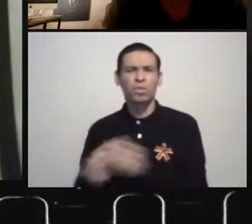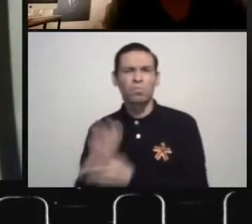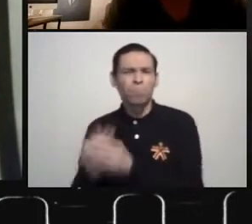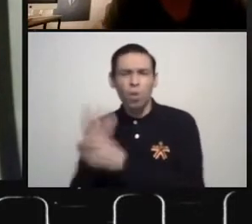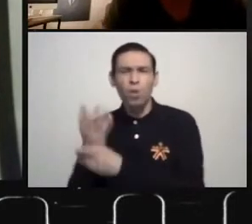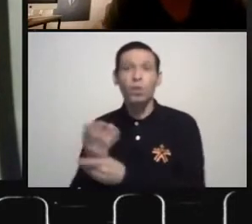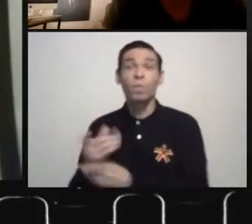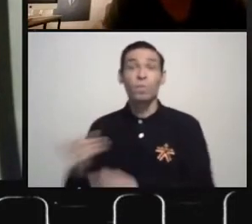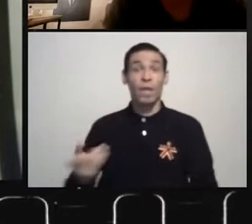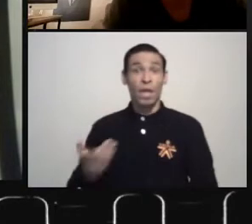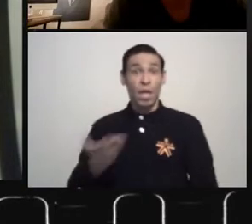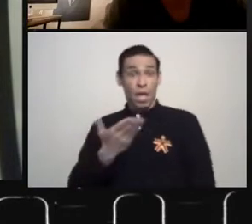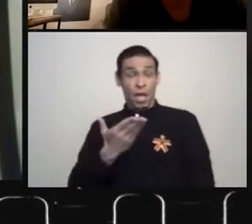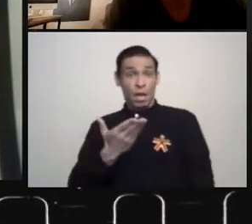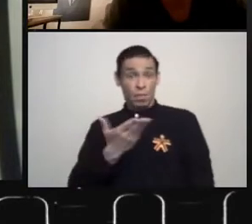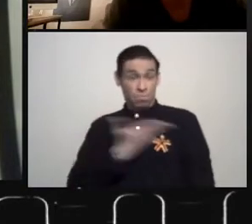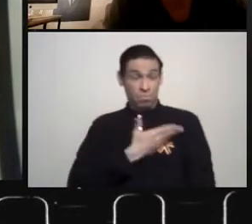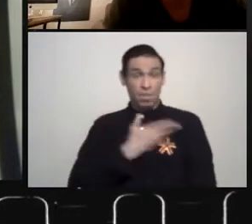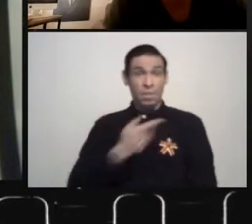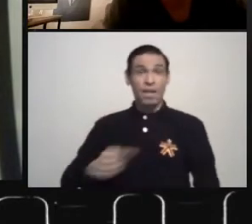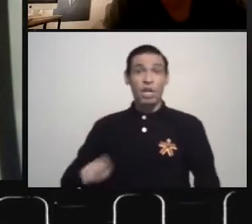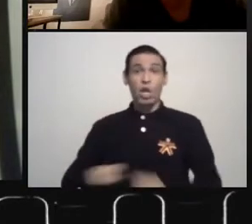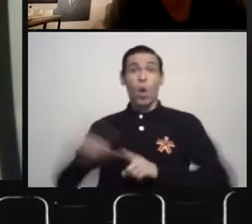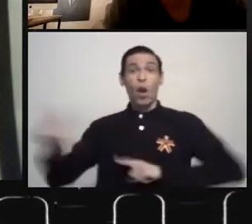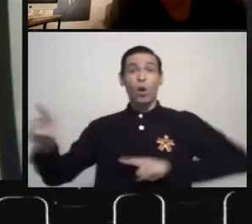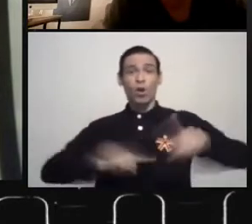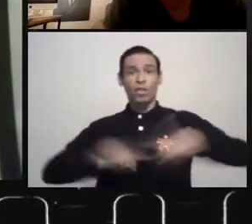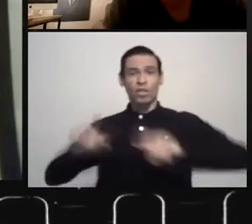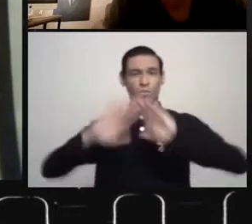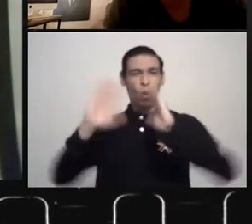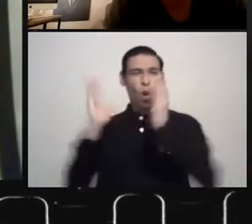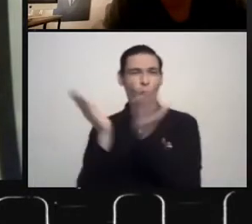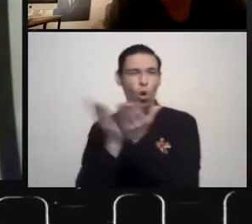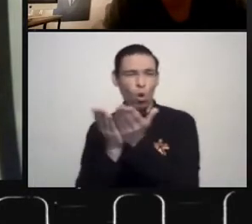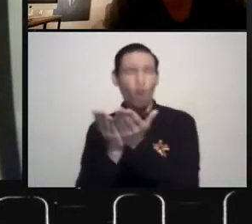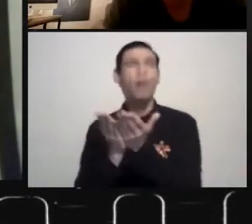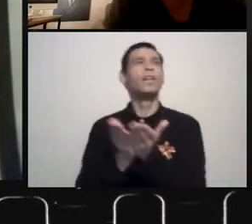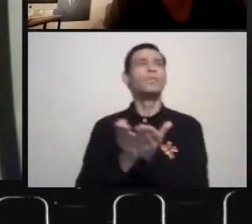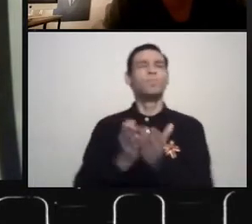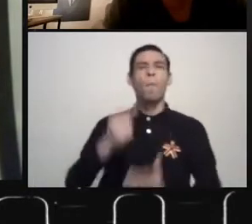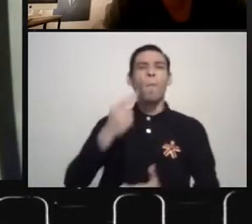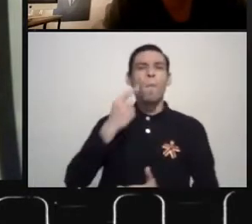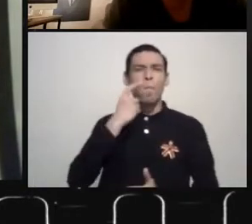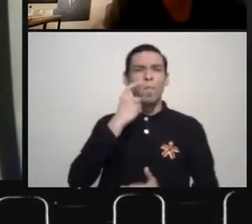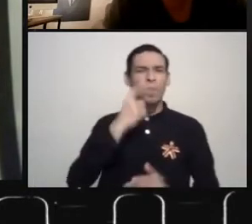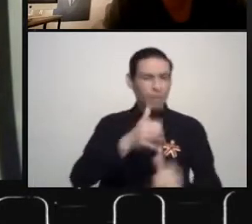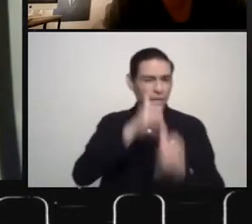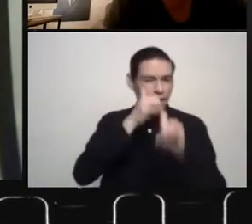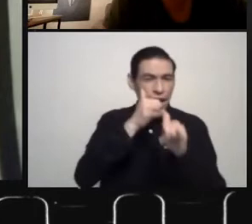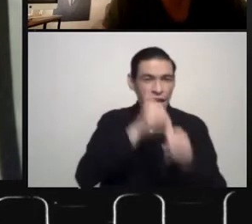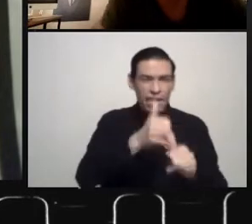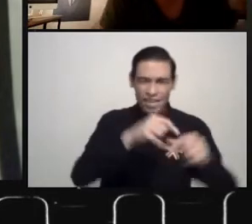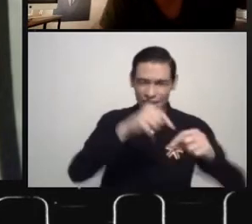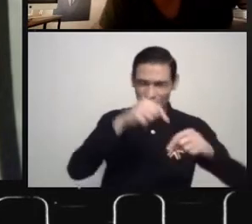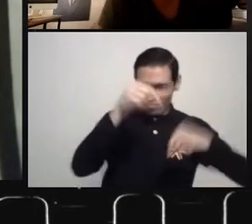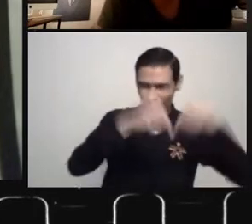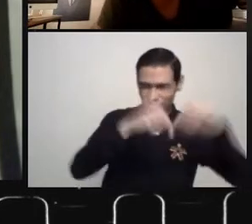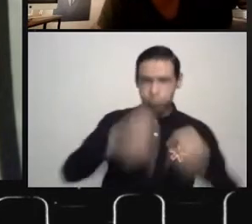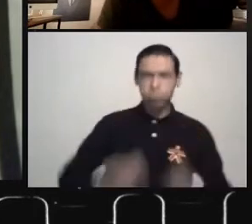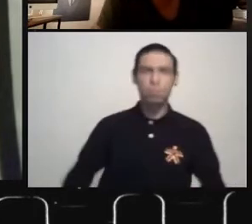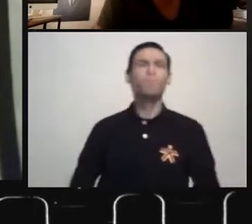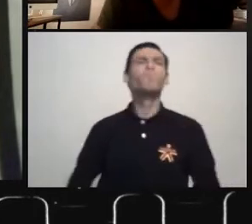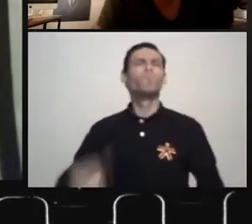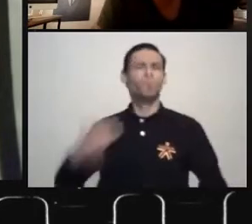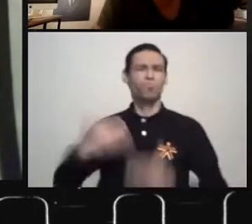es coordinadora de una normal en Cali, mi papá era ingeniero electricista y crecieron un poco como en esta Cali de los años 70,